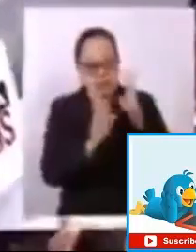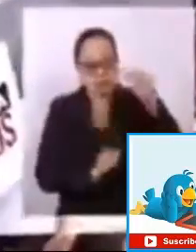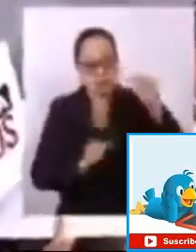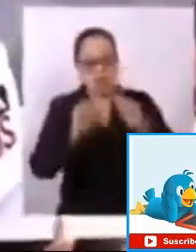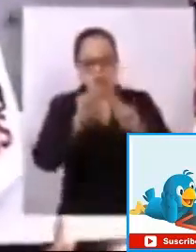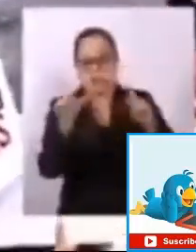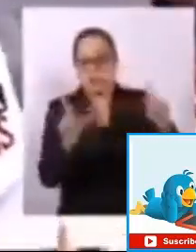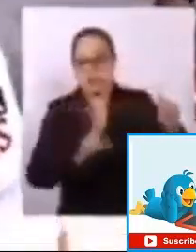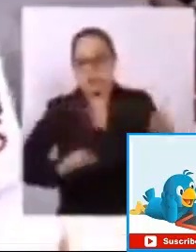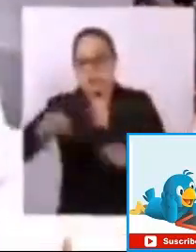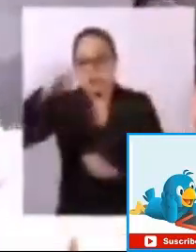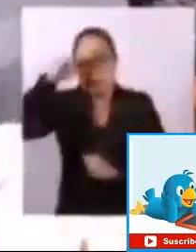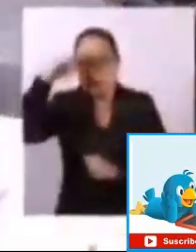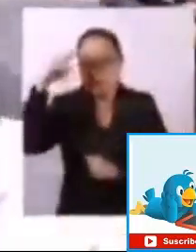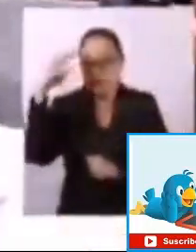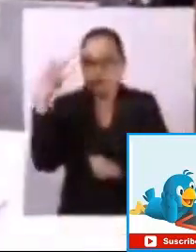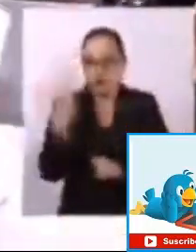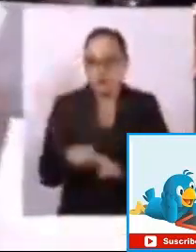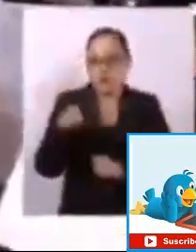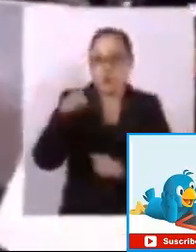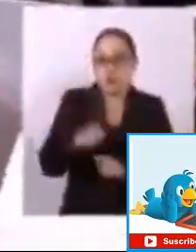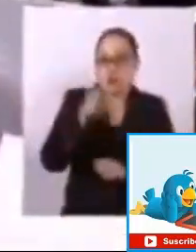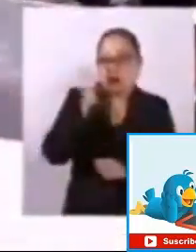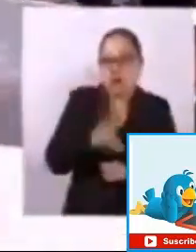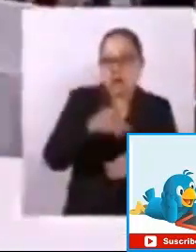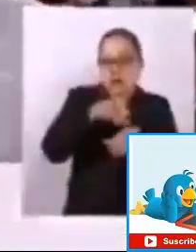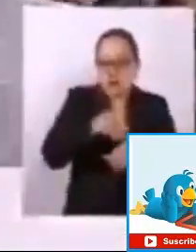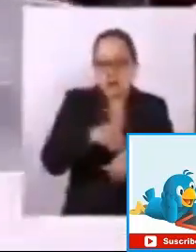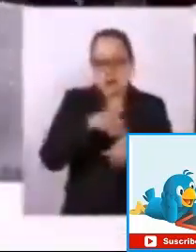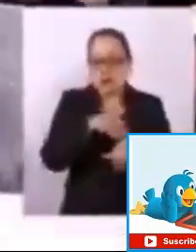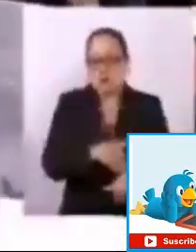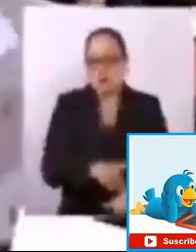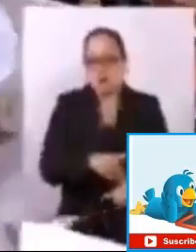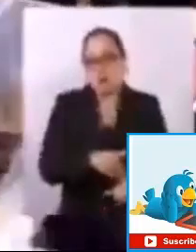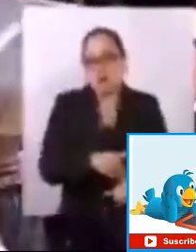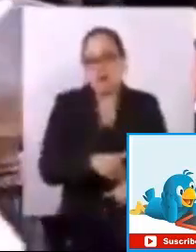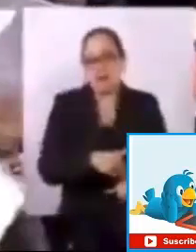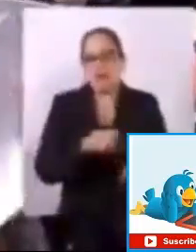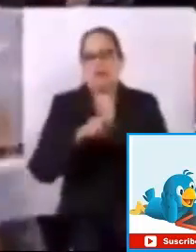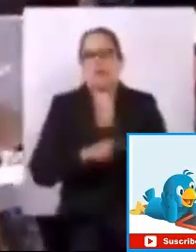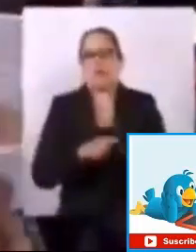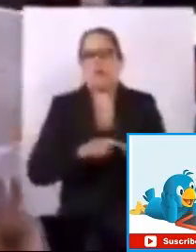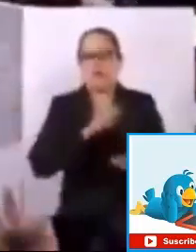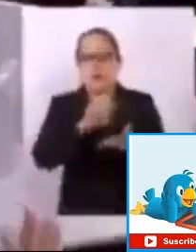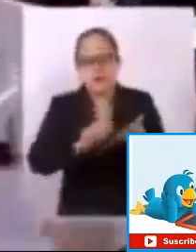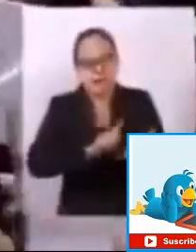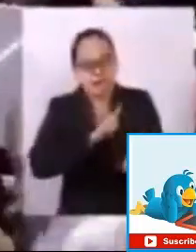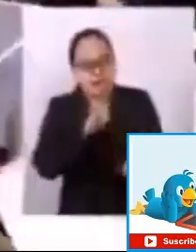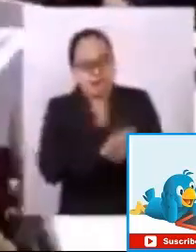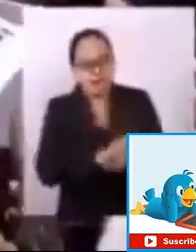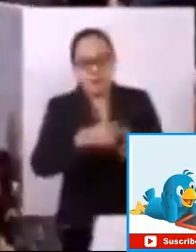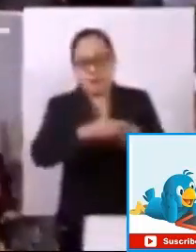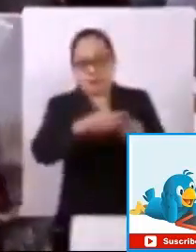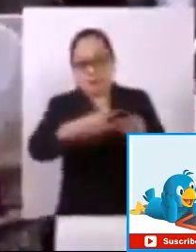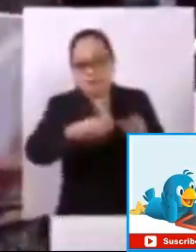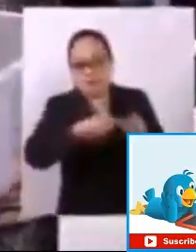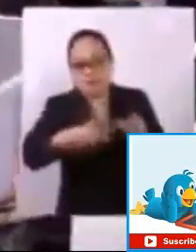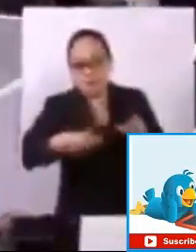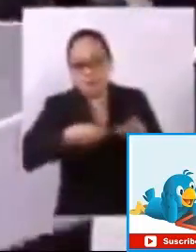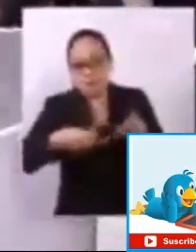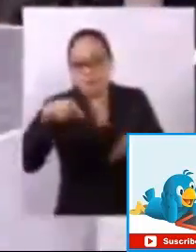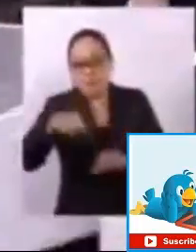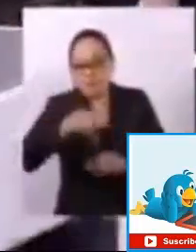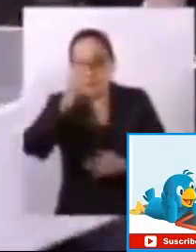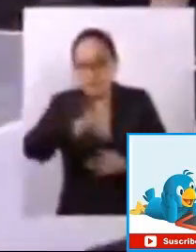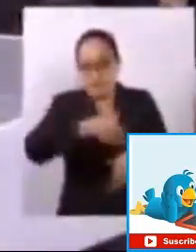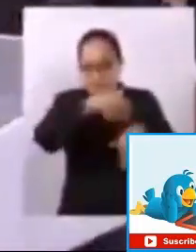hacer guardar la Constitución política de los Estados Unidos mexicanos, las leyes que de